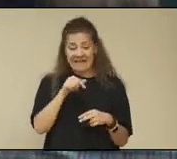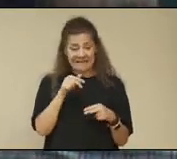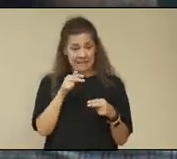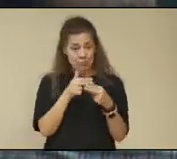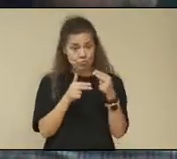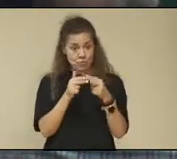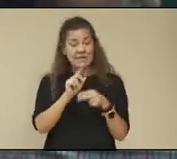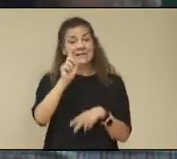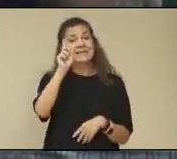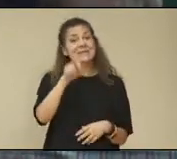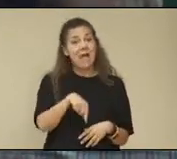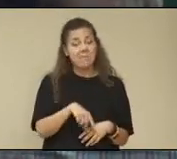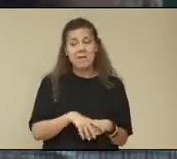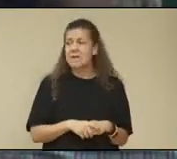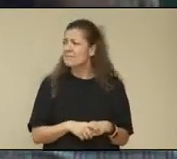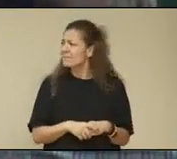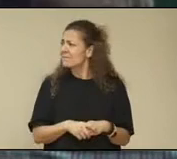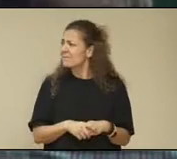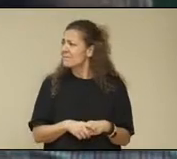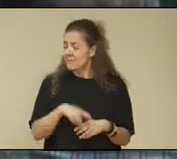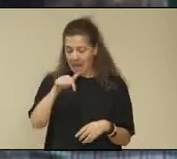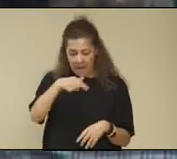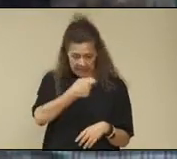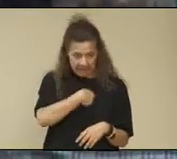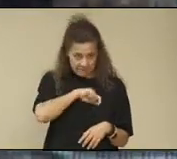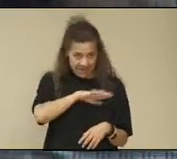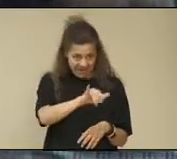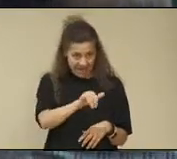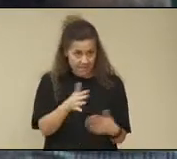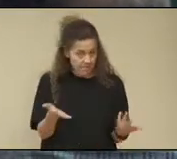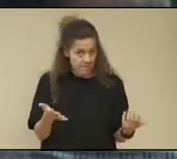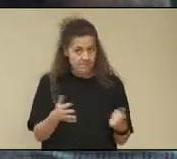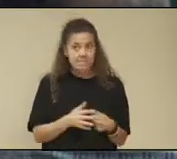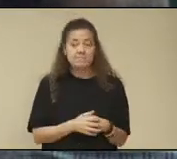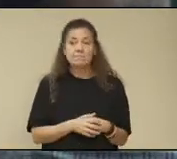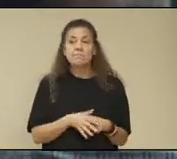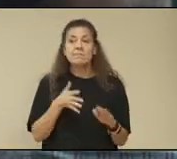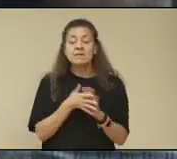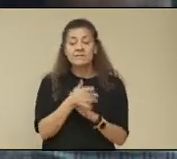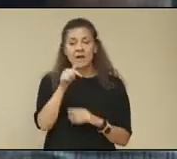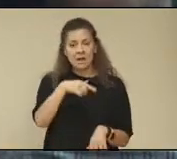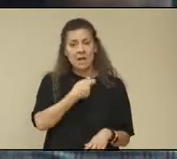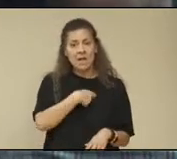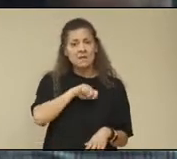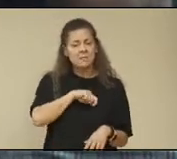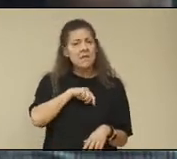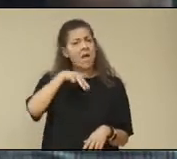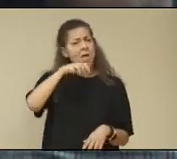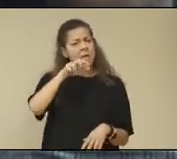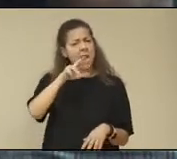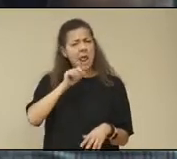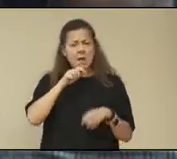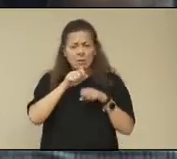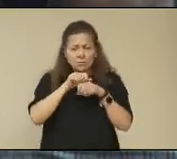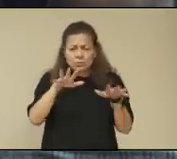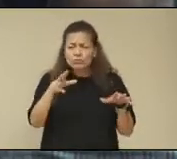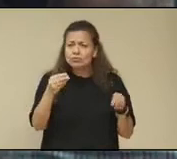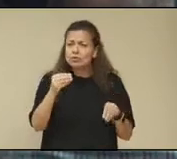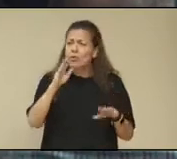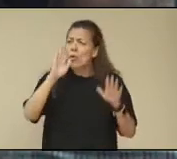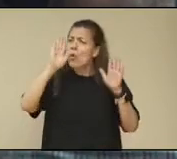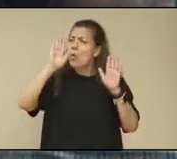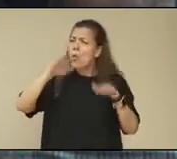está también en España. Quiero decir que en España hubo también mucha malaria y el último caso se